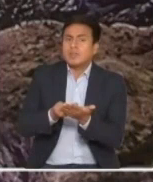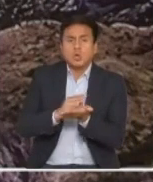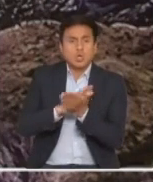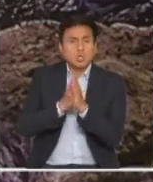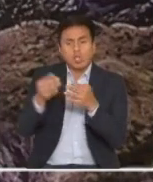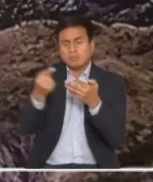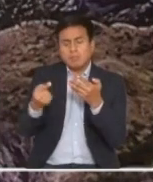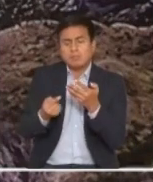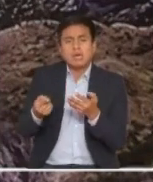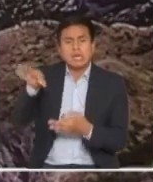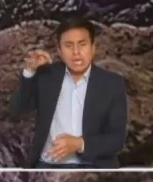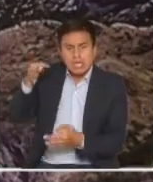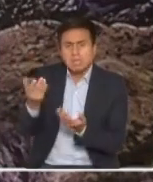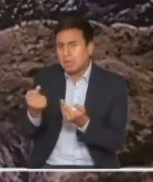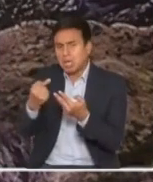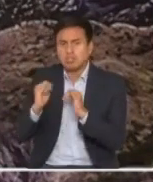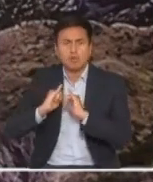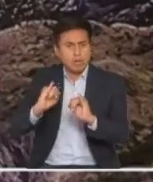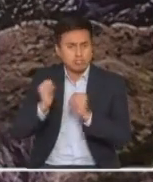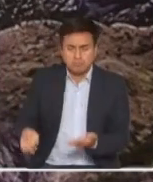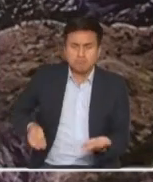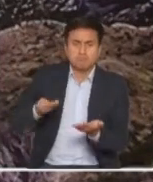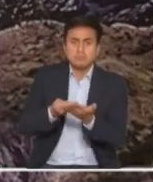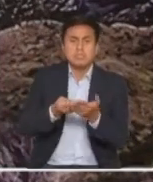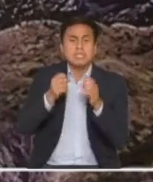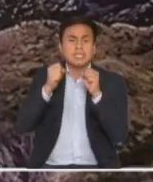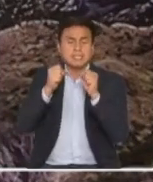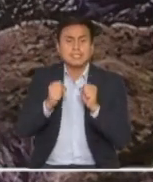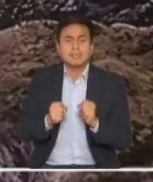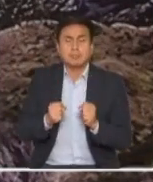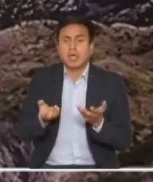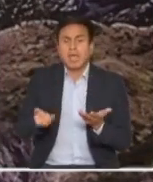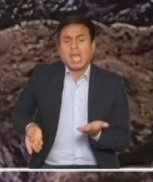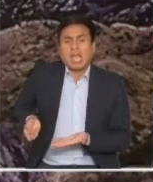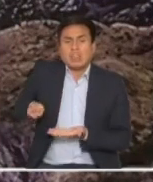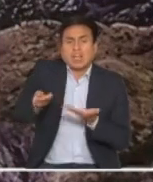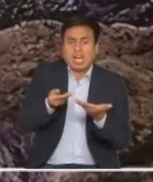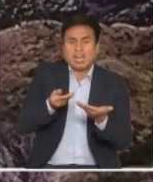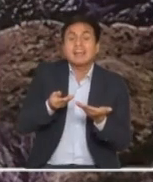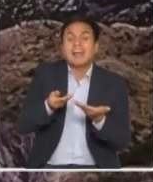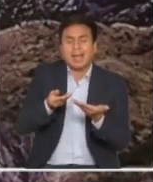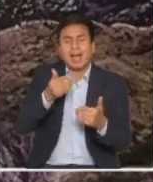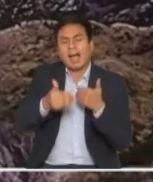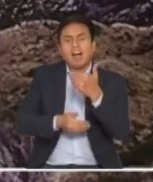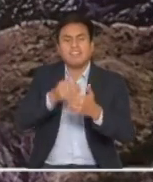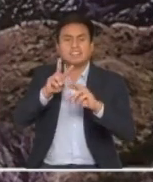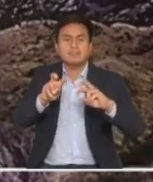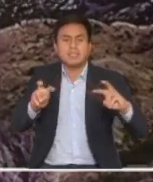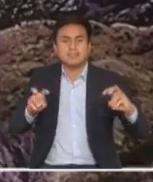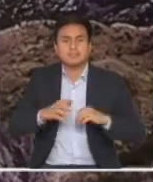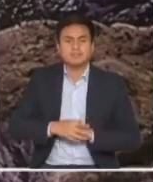todas las requerimientos y toda la información que se pueda entregar los insumos para el avance de